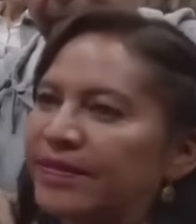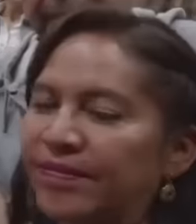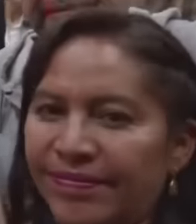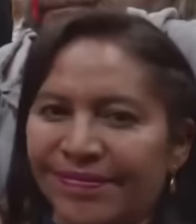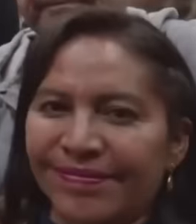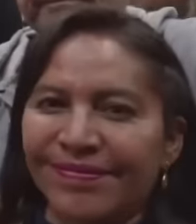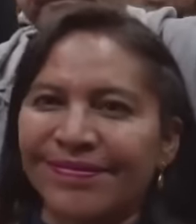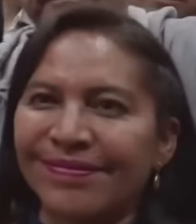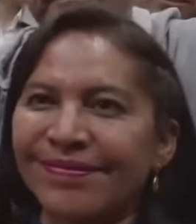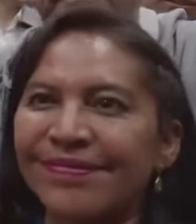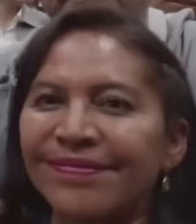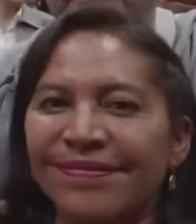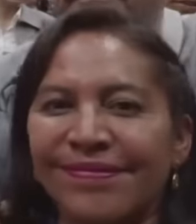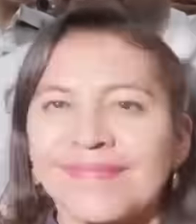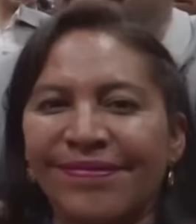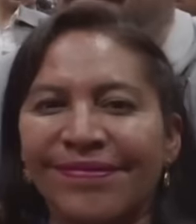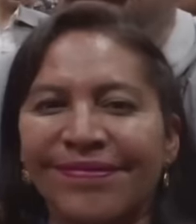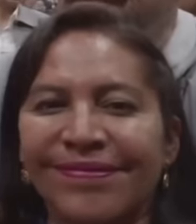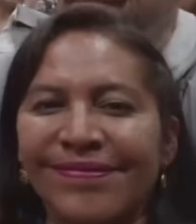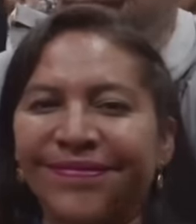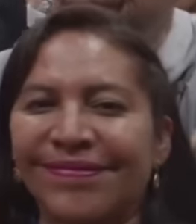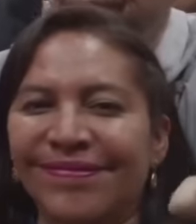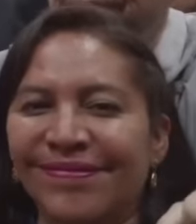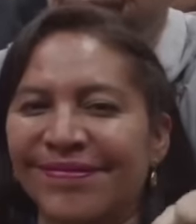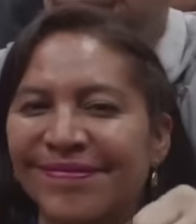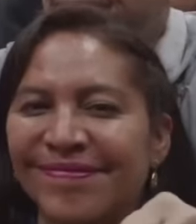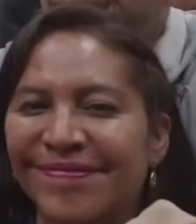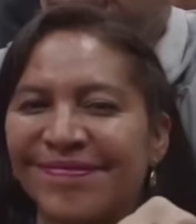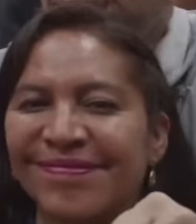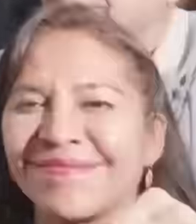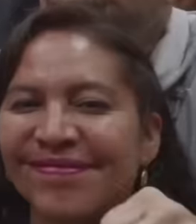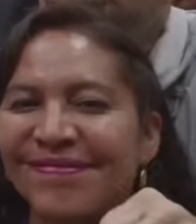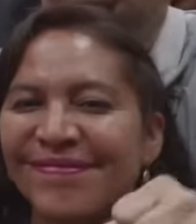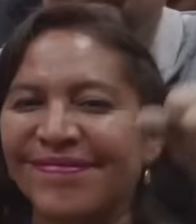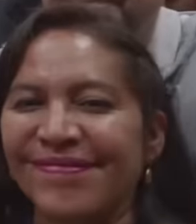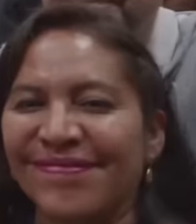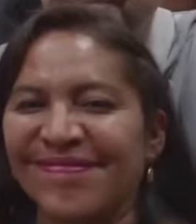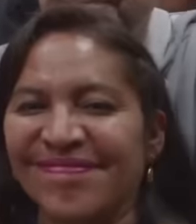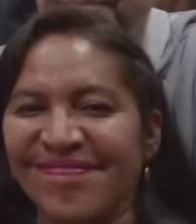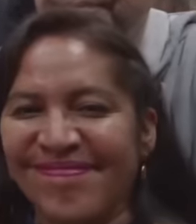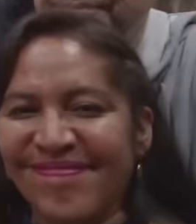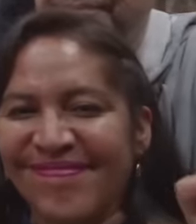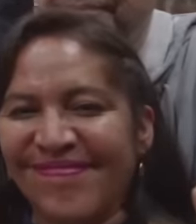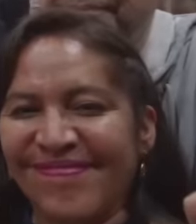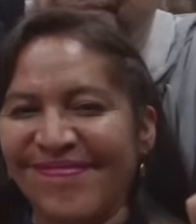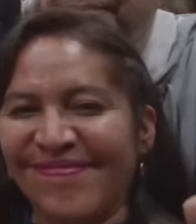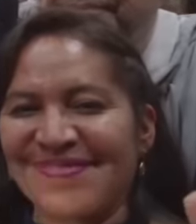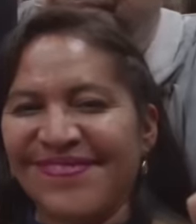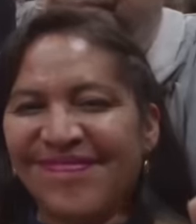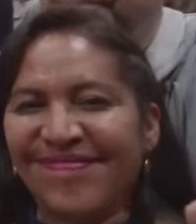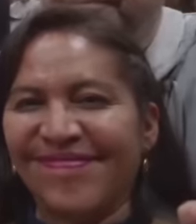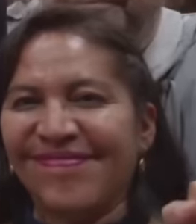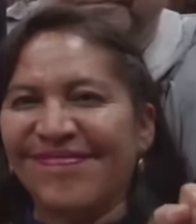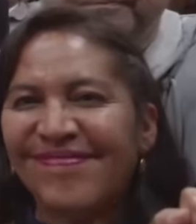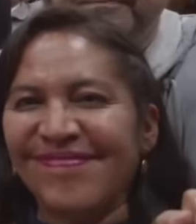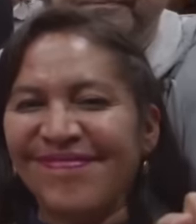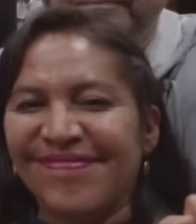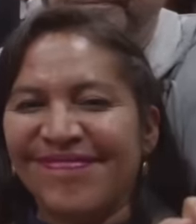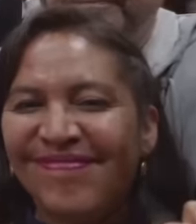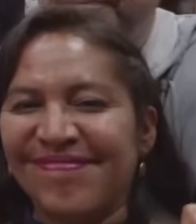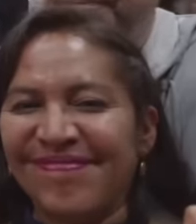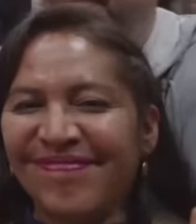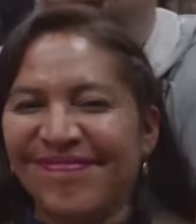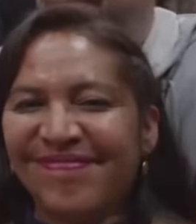las 4:15 de la mañana. Hemos logrado la mayoría calificada para la